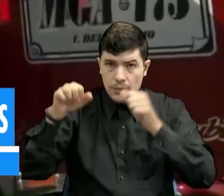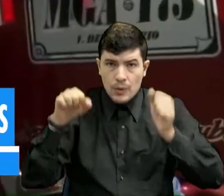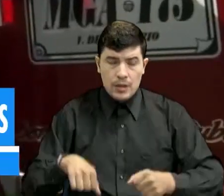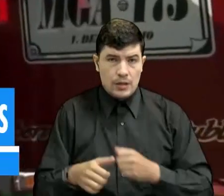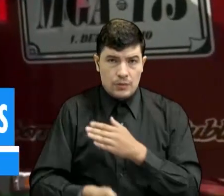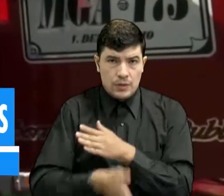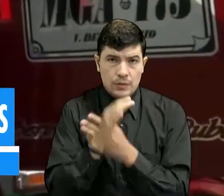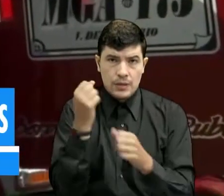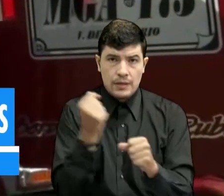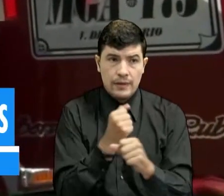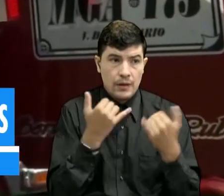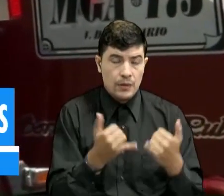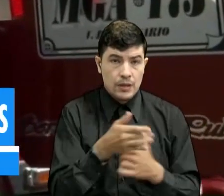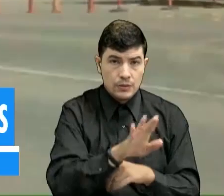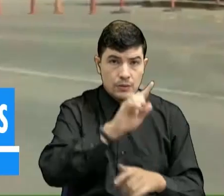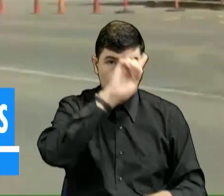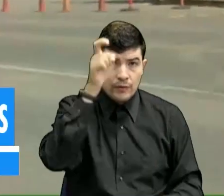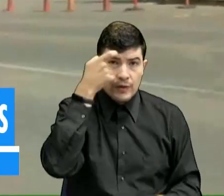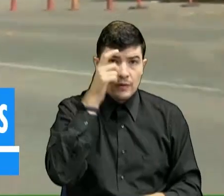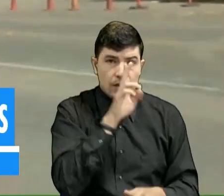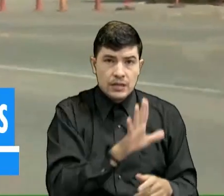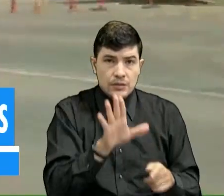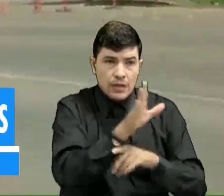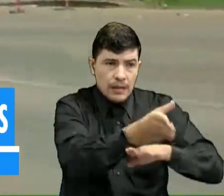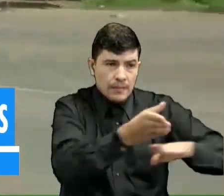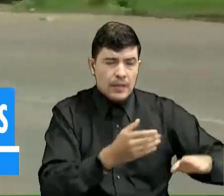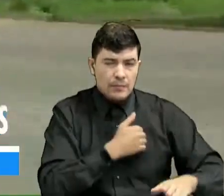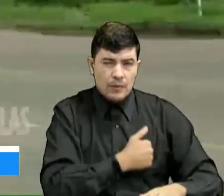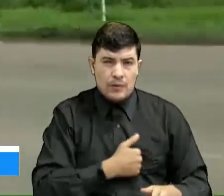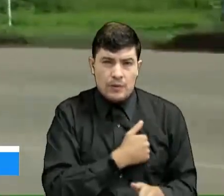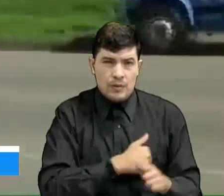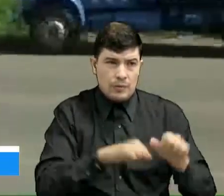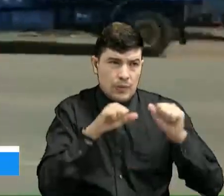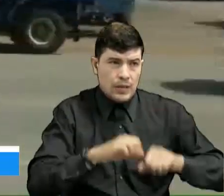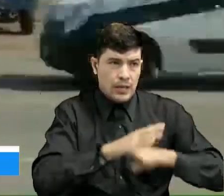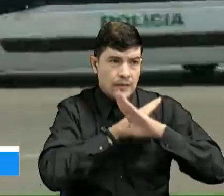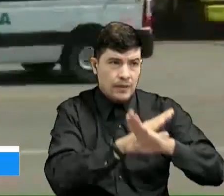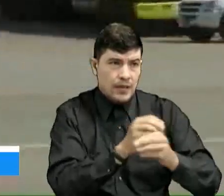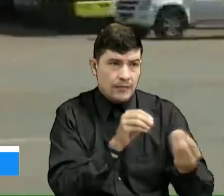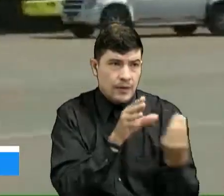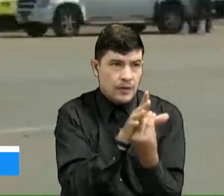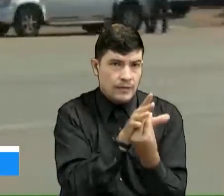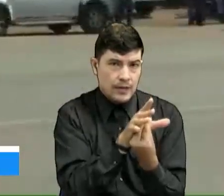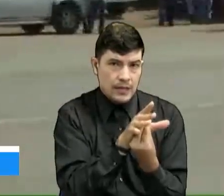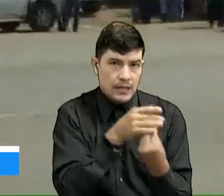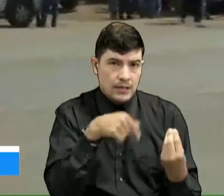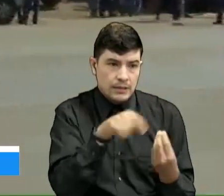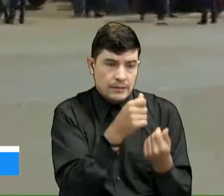trabajo con el gobierno nacional para llegar a una solución que no les siga afectando sus finanzas.